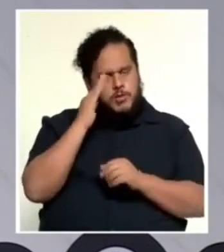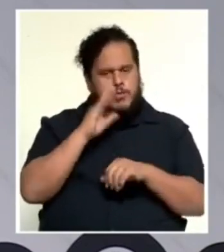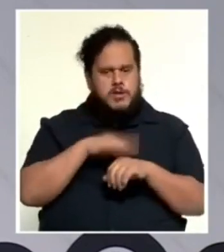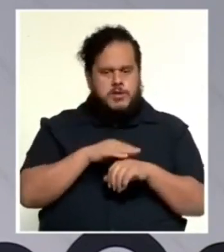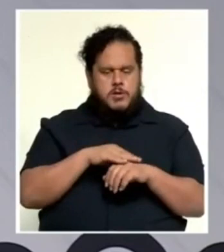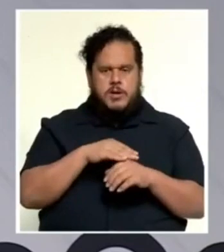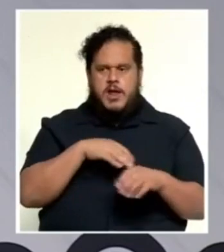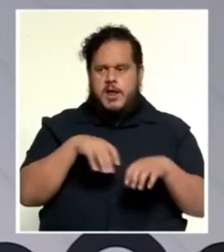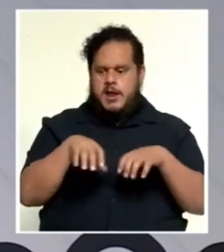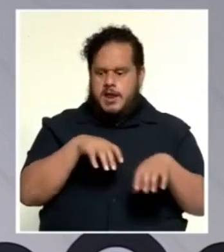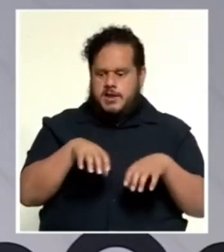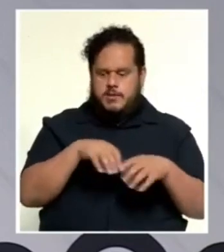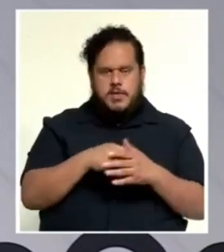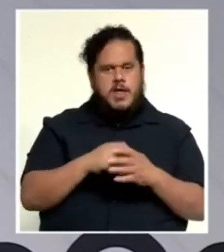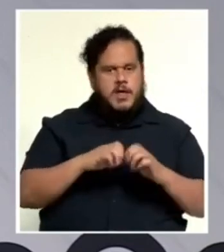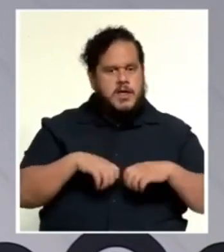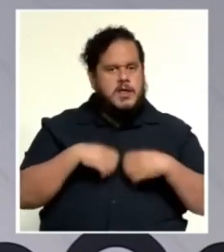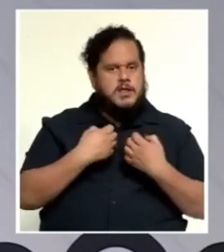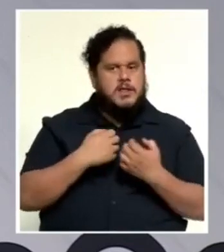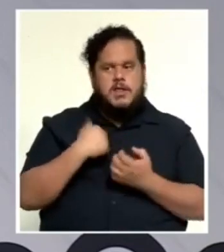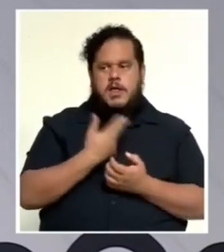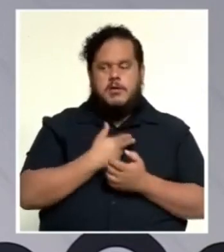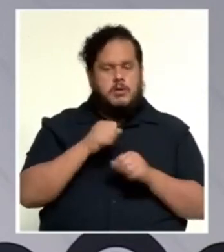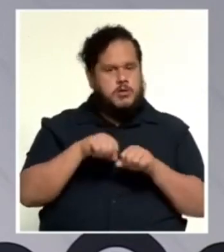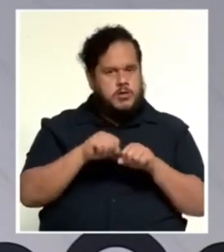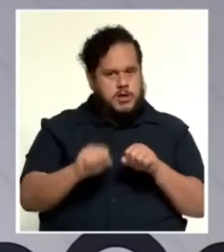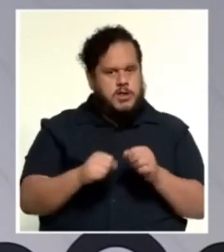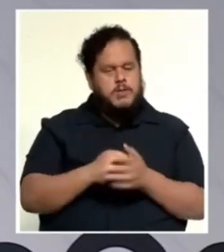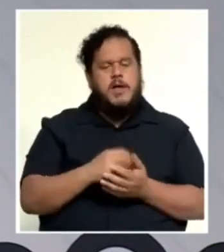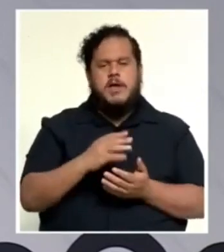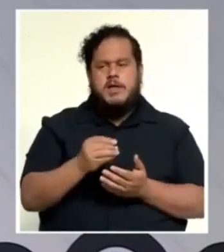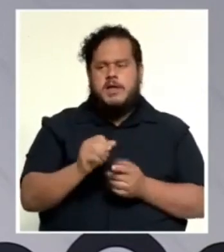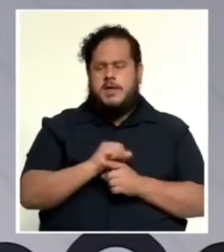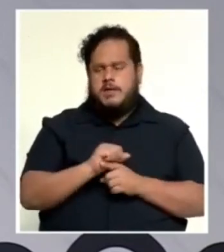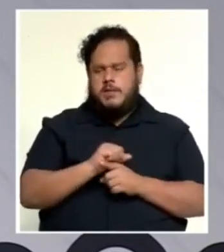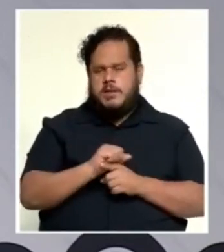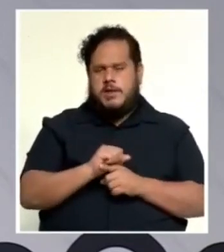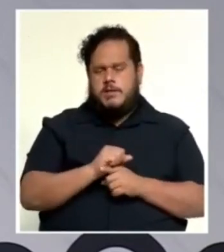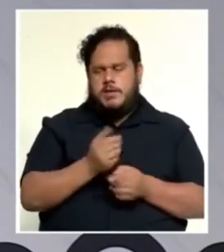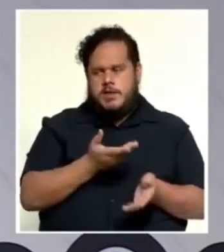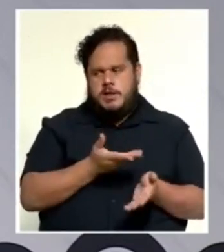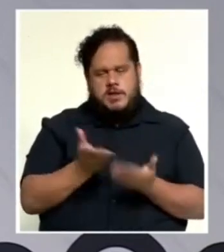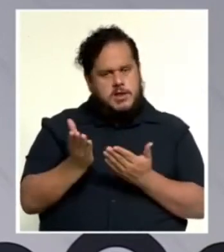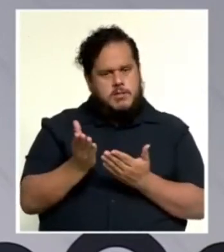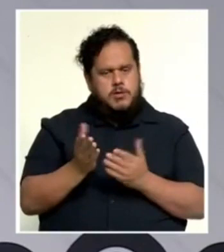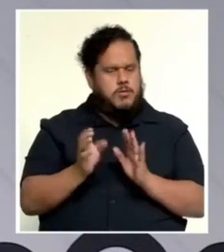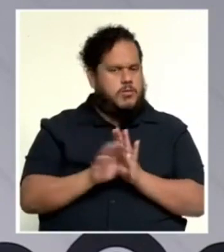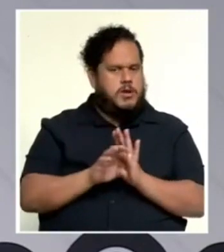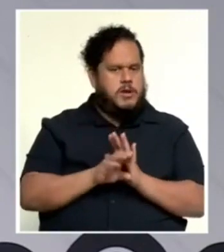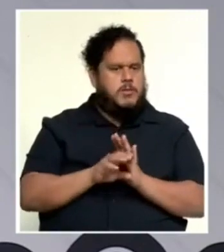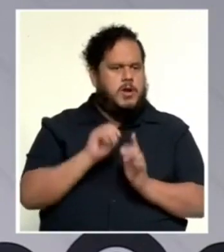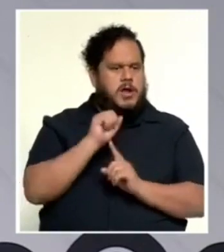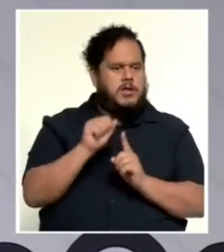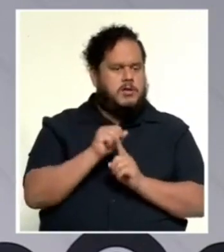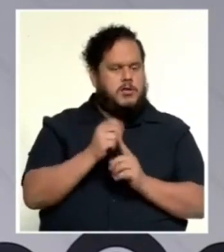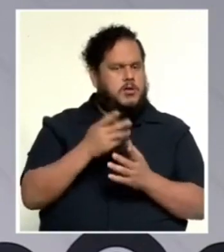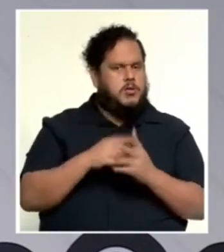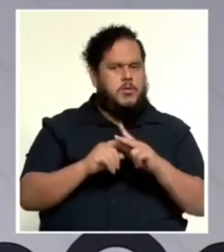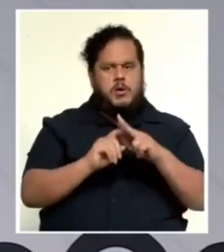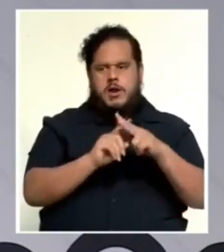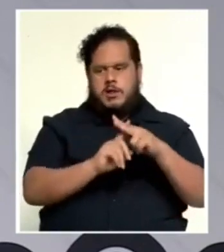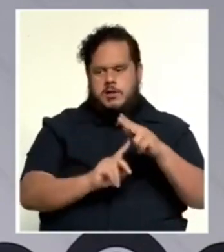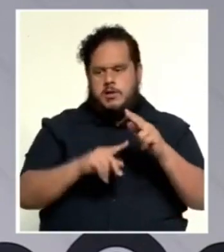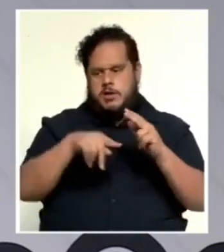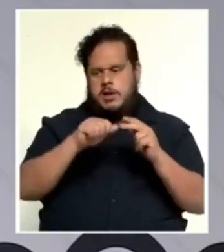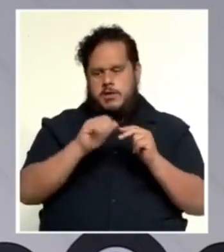a la volatilidad que existe pues en nuestro sistema y que prácticamente está llevando a, por ejemplo, a casos como la desaparición del PAC